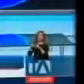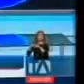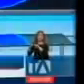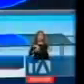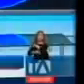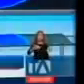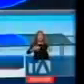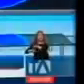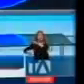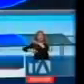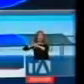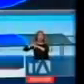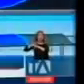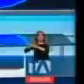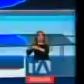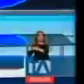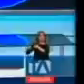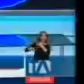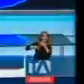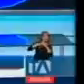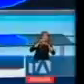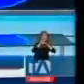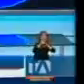y anunció reformas a leyes.